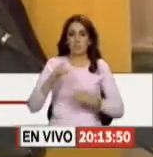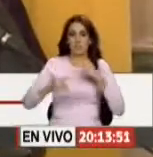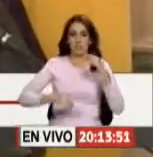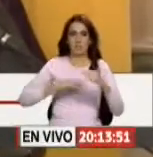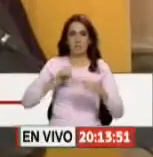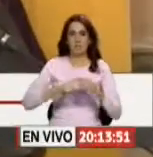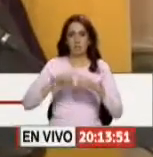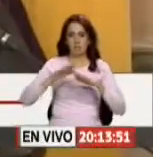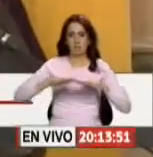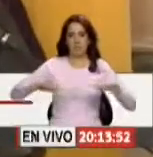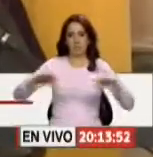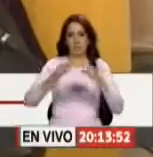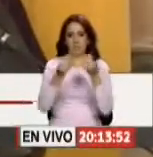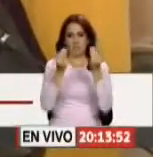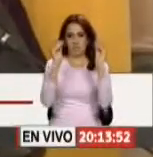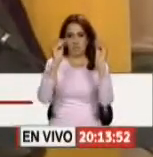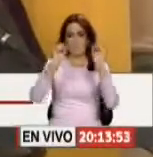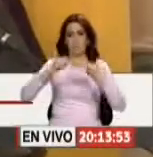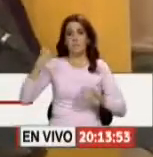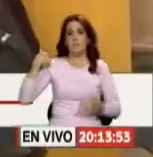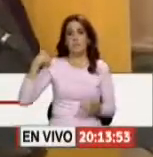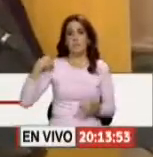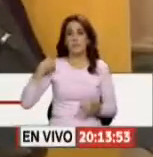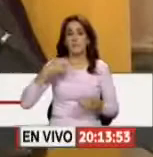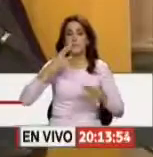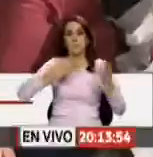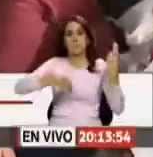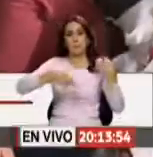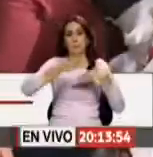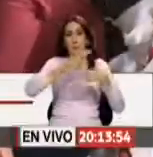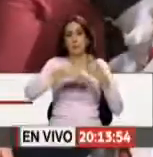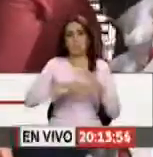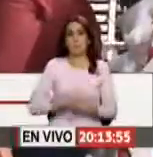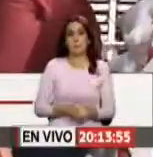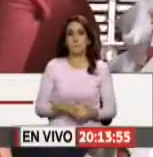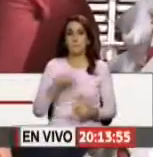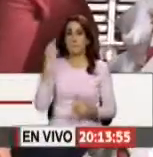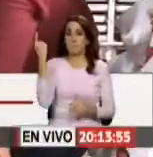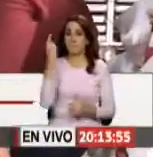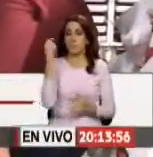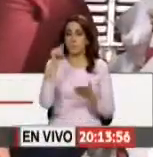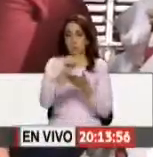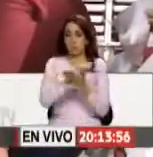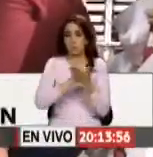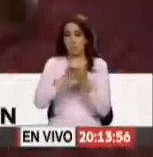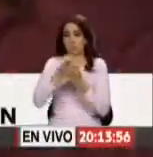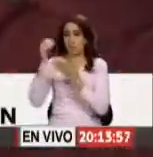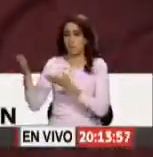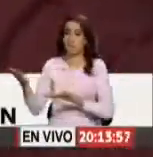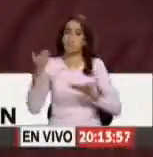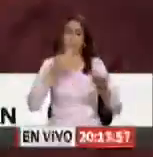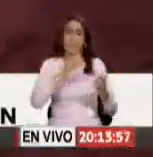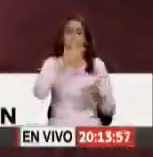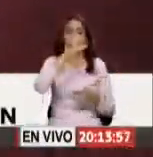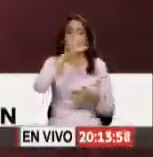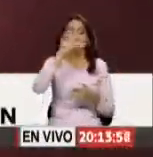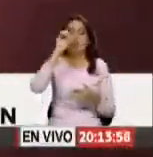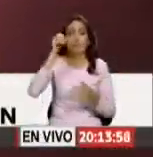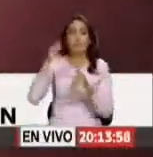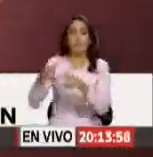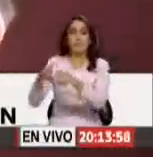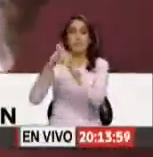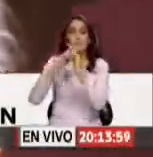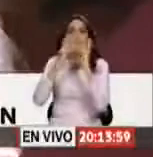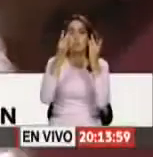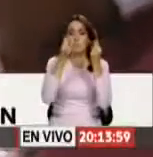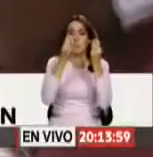que en nuestros jóvenes existe emprendimiento. Solo en Azuay se entregaron hasta la fecha 30 créditos de hasta $15,000